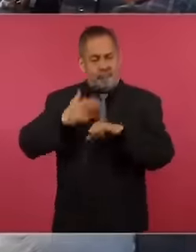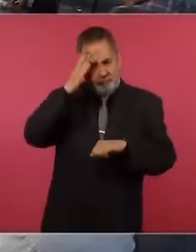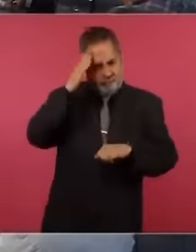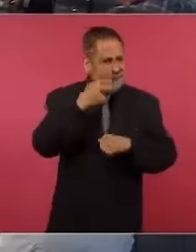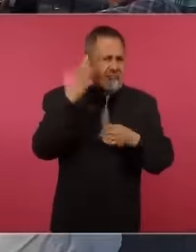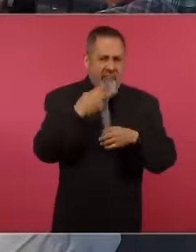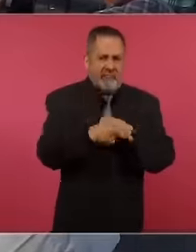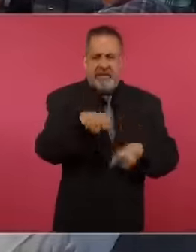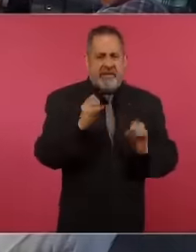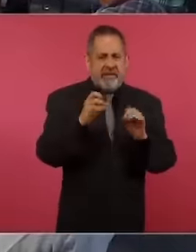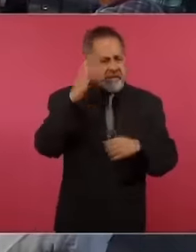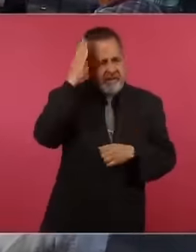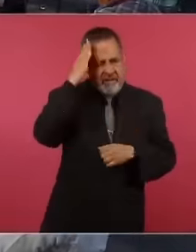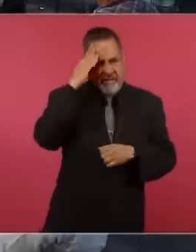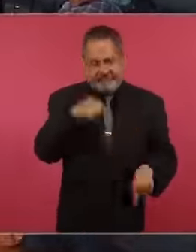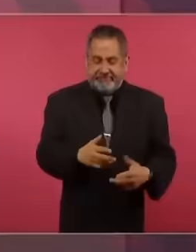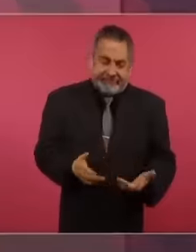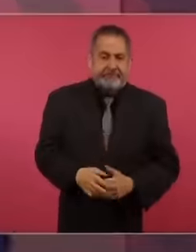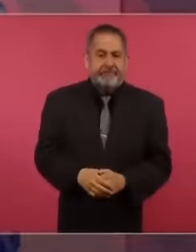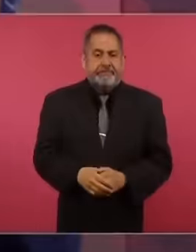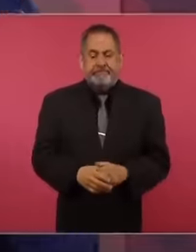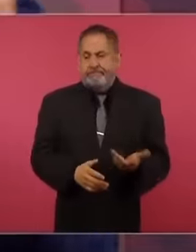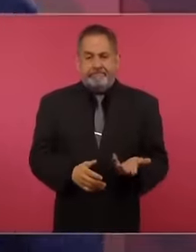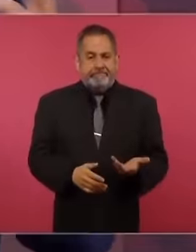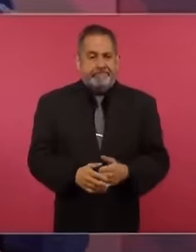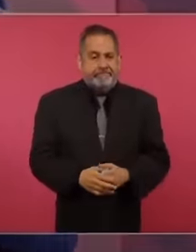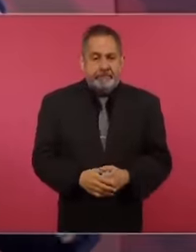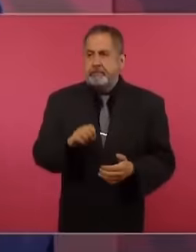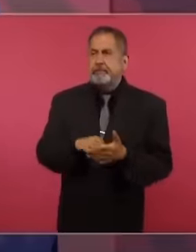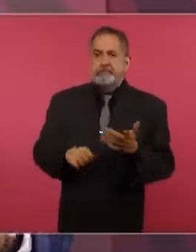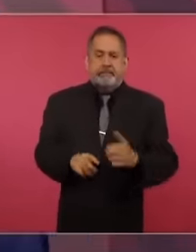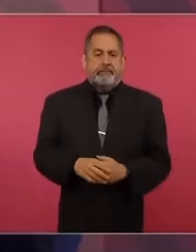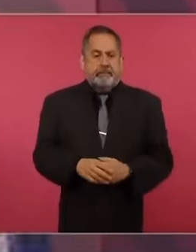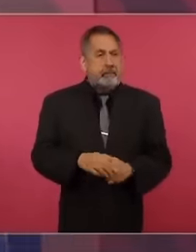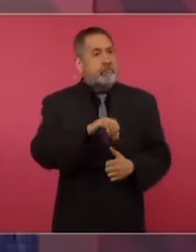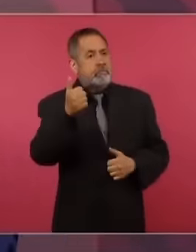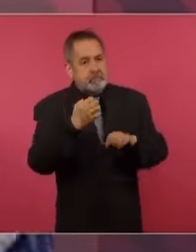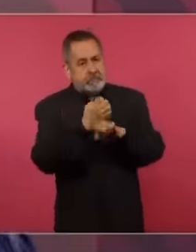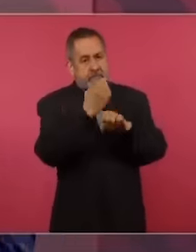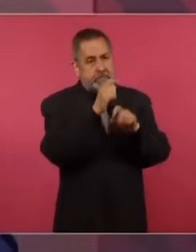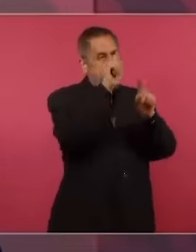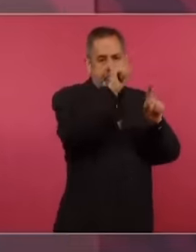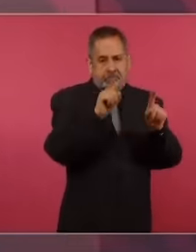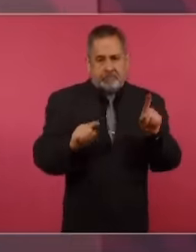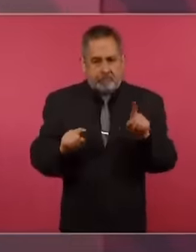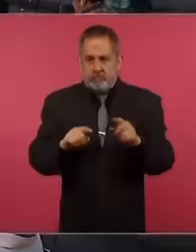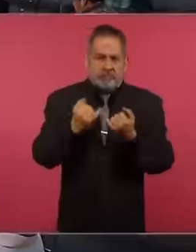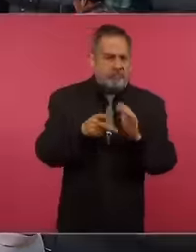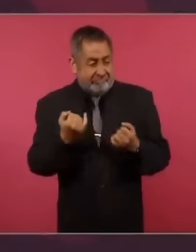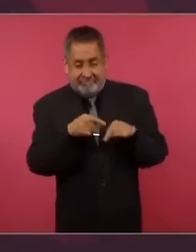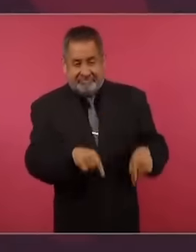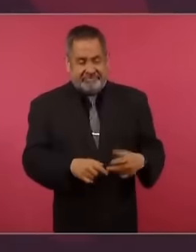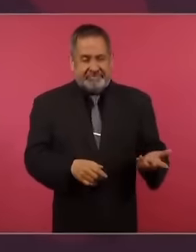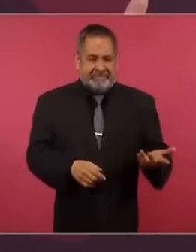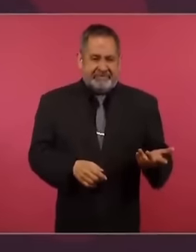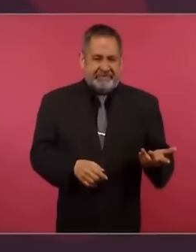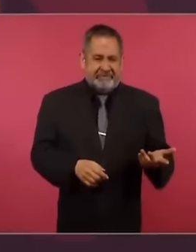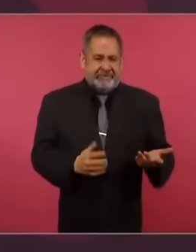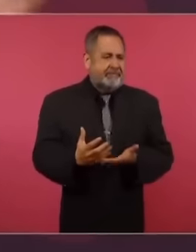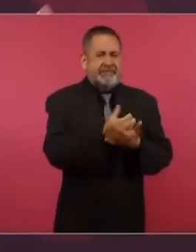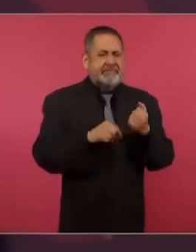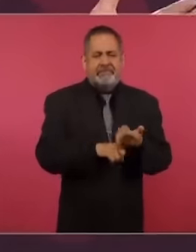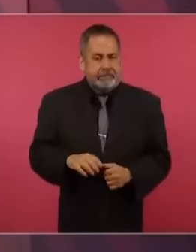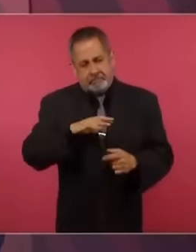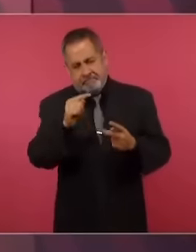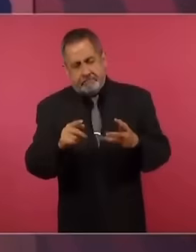de manipulación más importantes del país. O sea, no hay en ningún lugar de la República un periodista que gane lo que